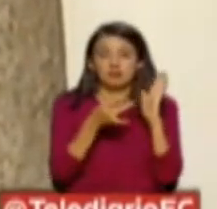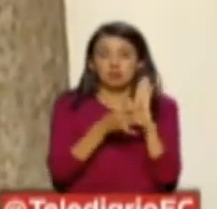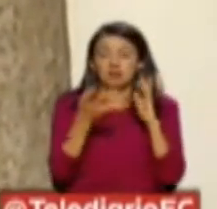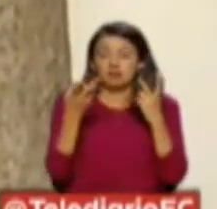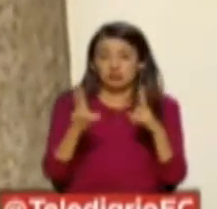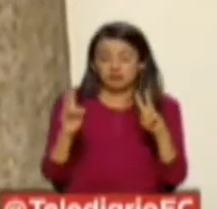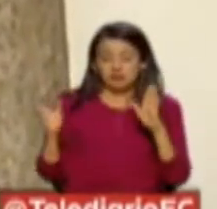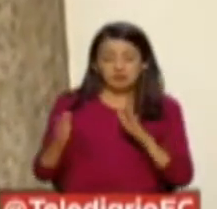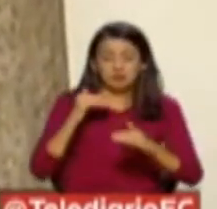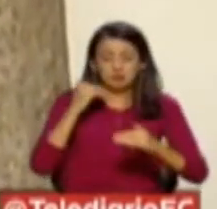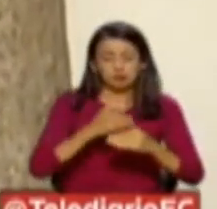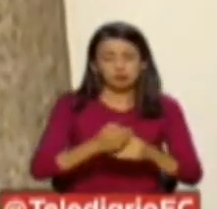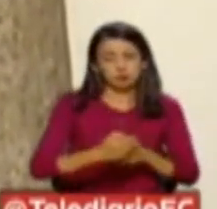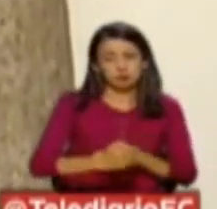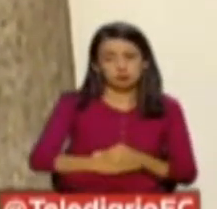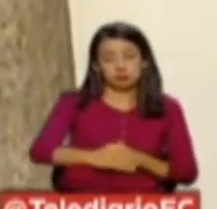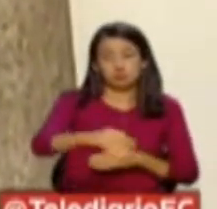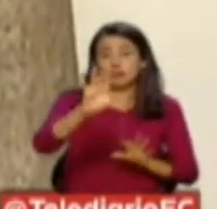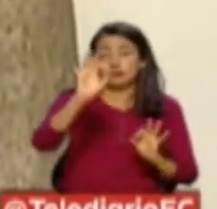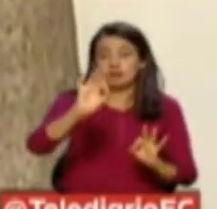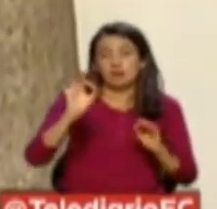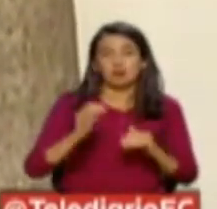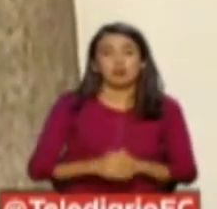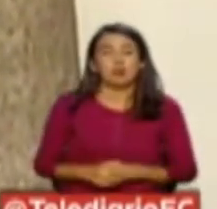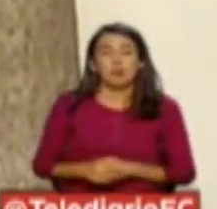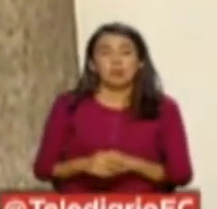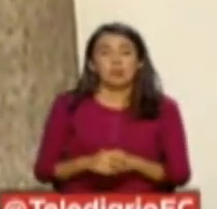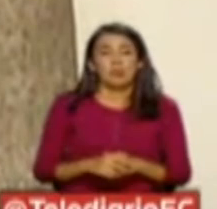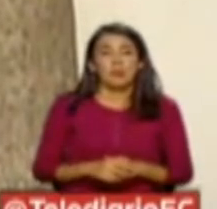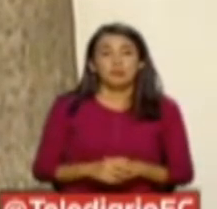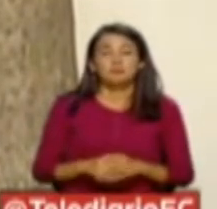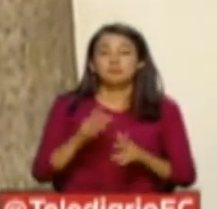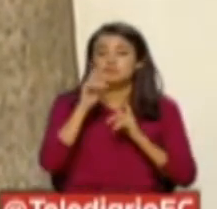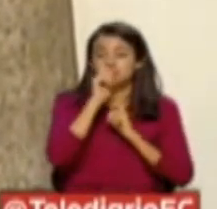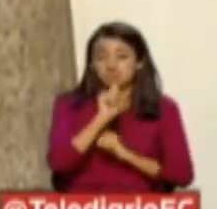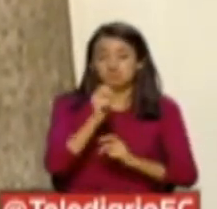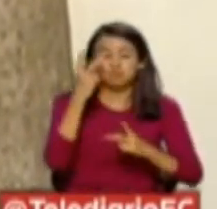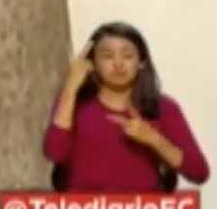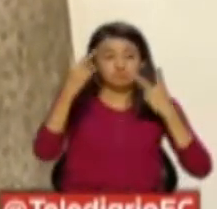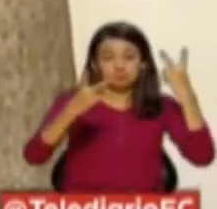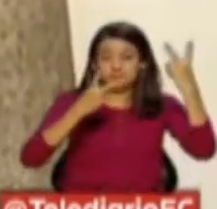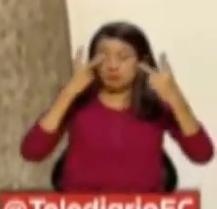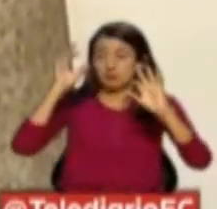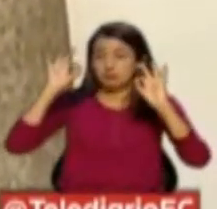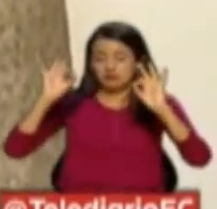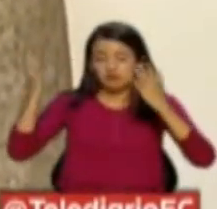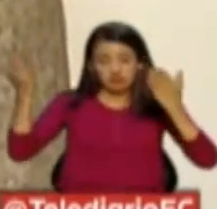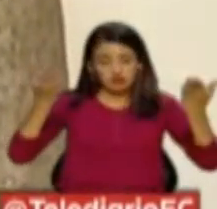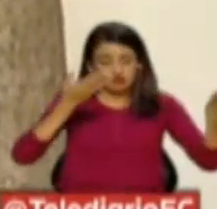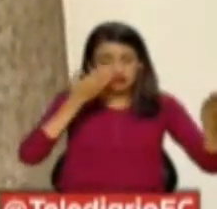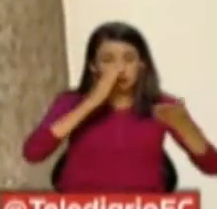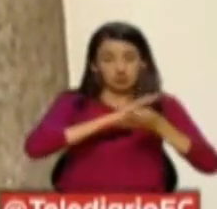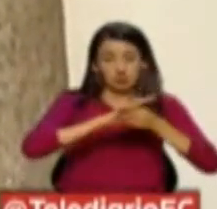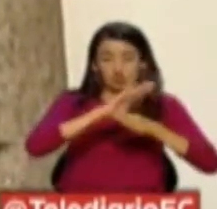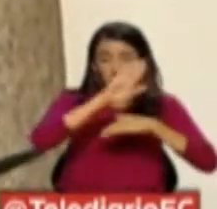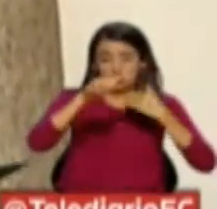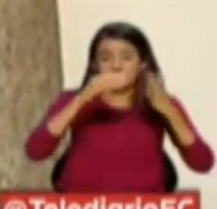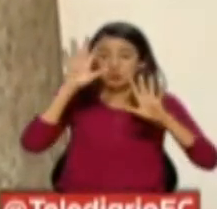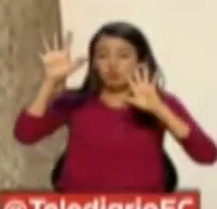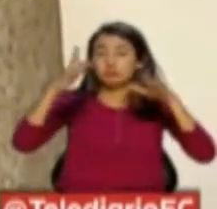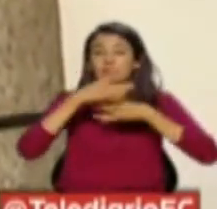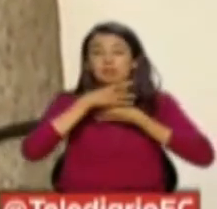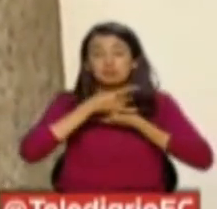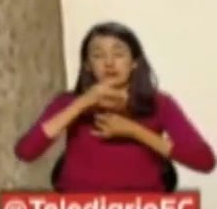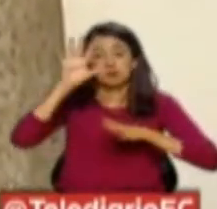tenido una larga trayectoria como tatuador es digno de ser visitado así que hacemos la cordial invitación a todos los gustosos del arte a